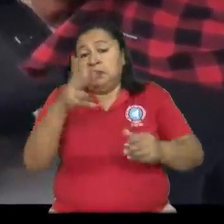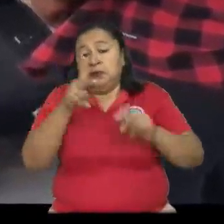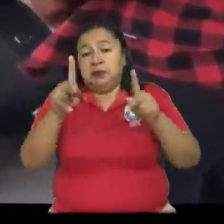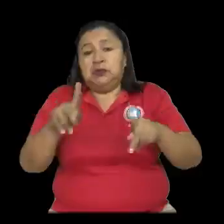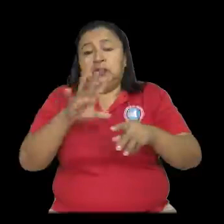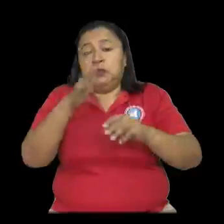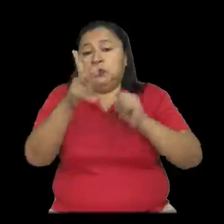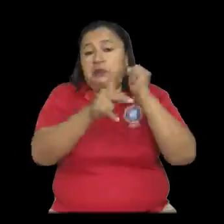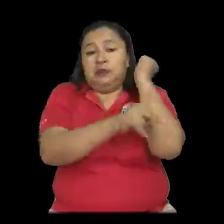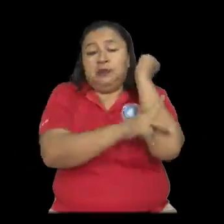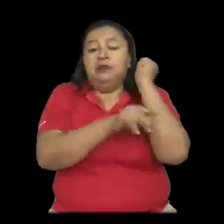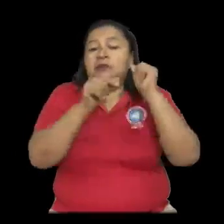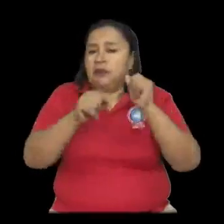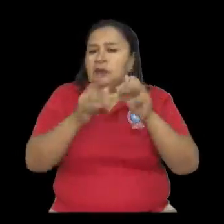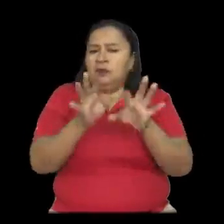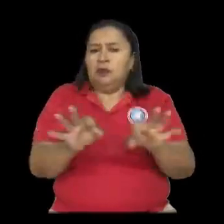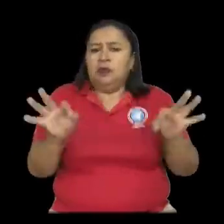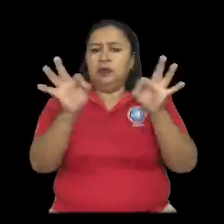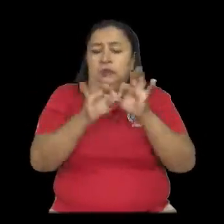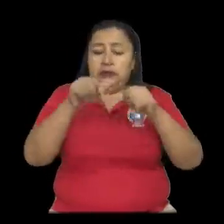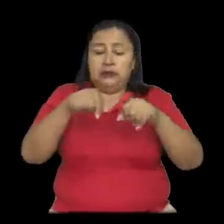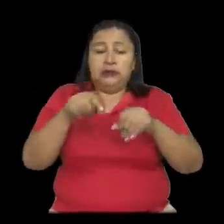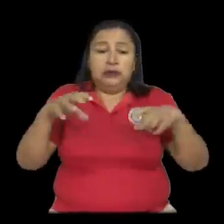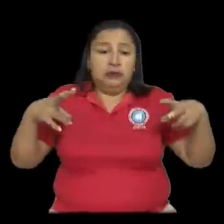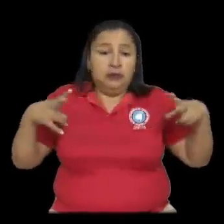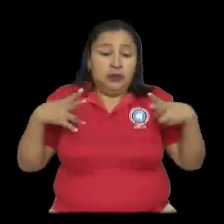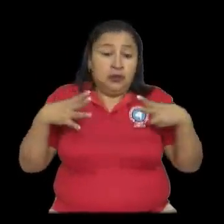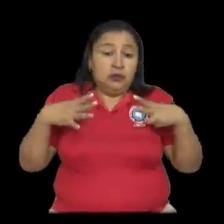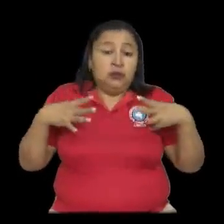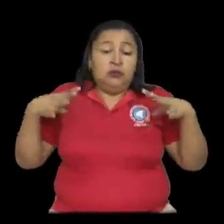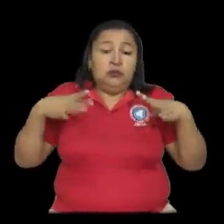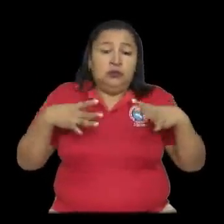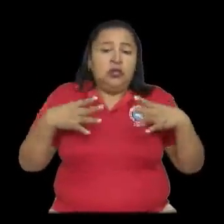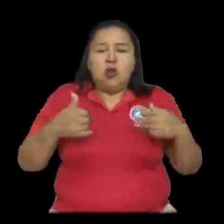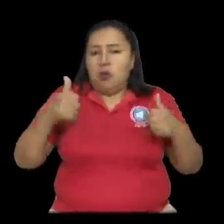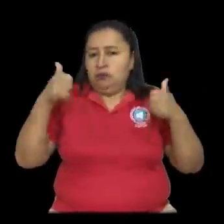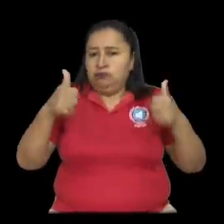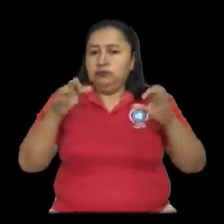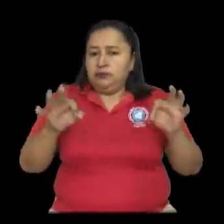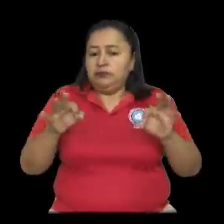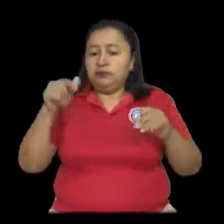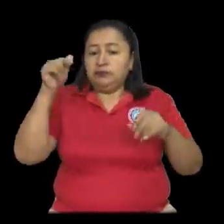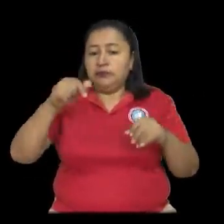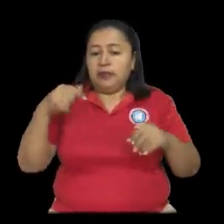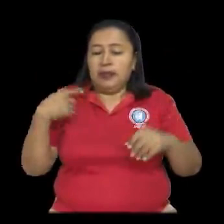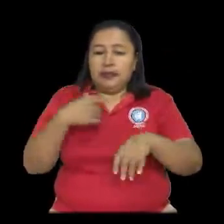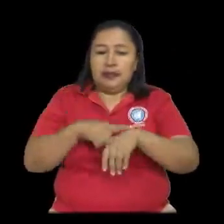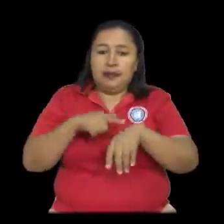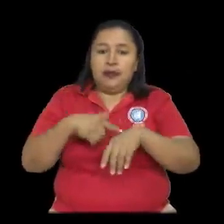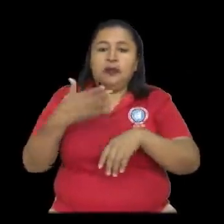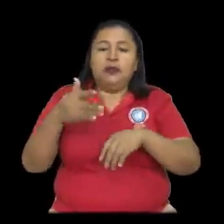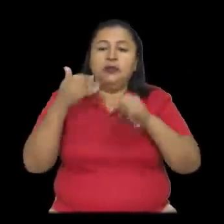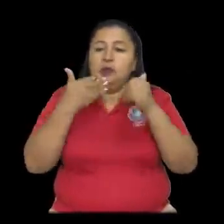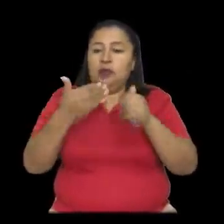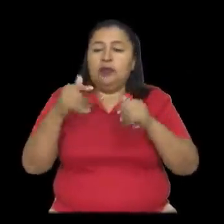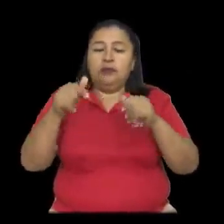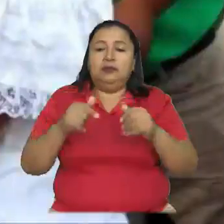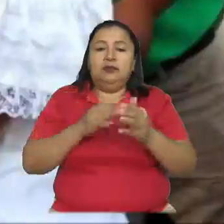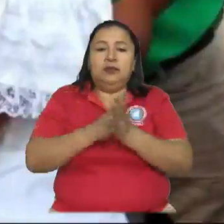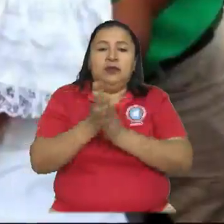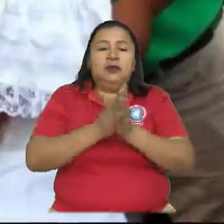que lo importante de estas vacaciones y lo exitoso de la temporada ha sido eso, el disfrutar